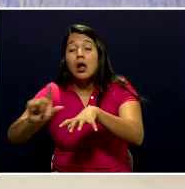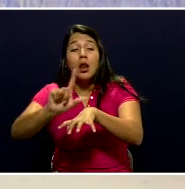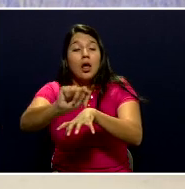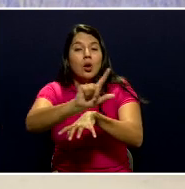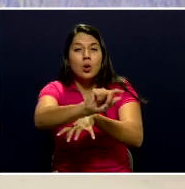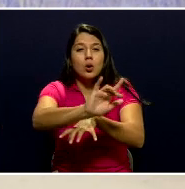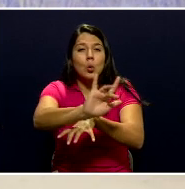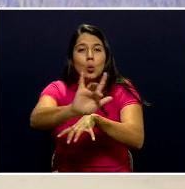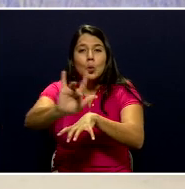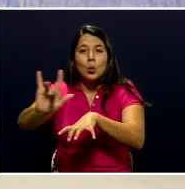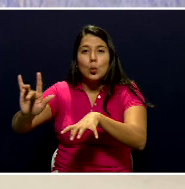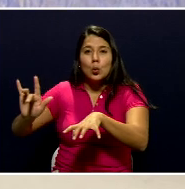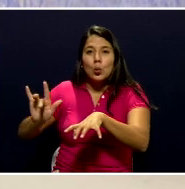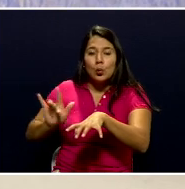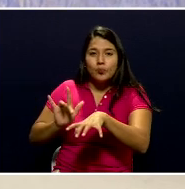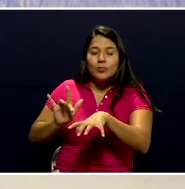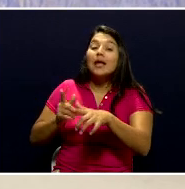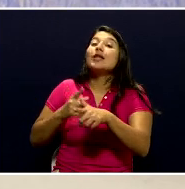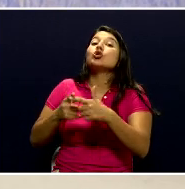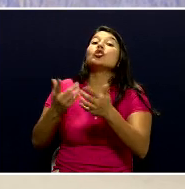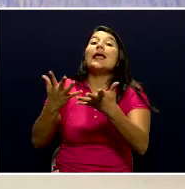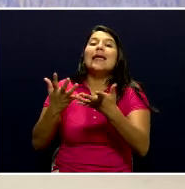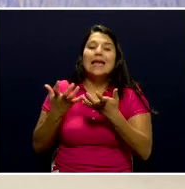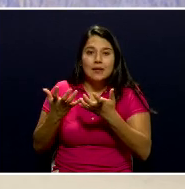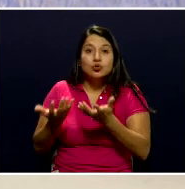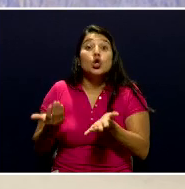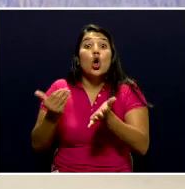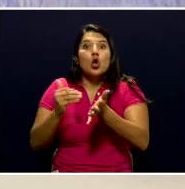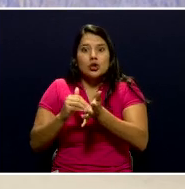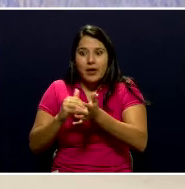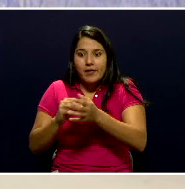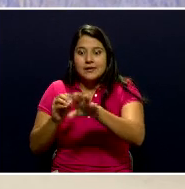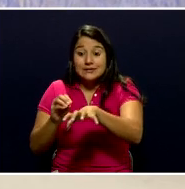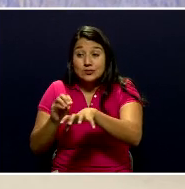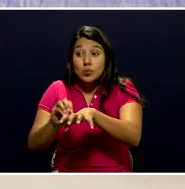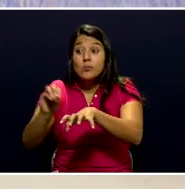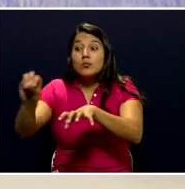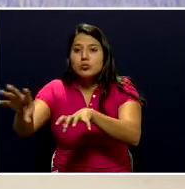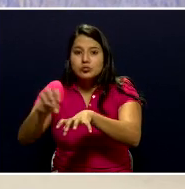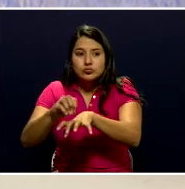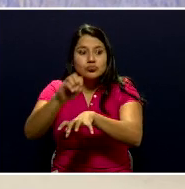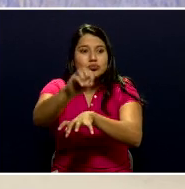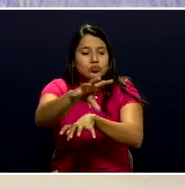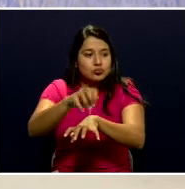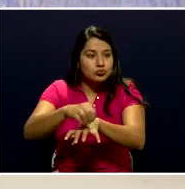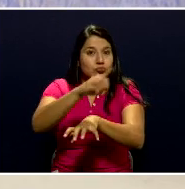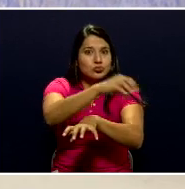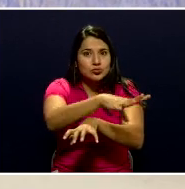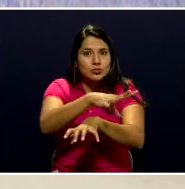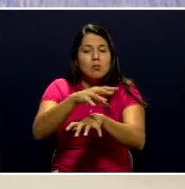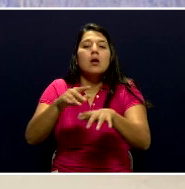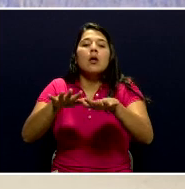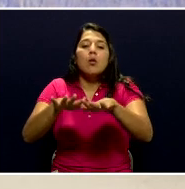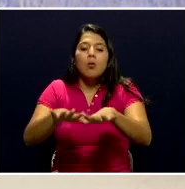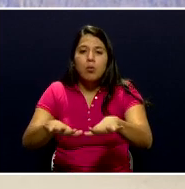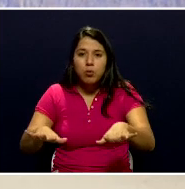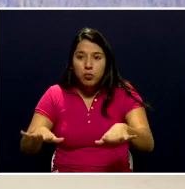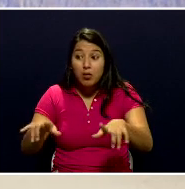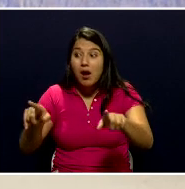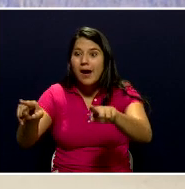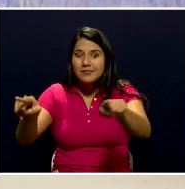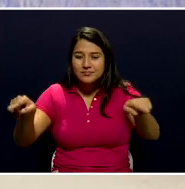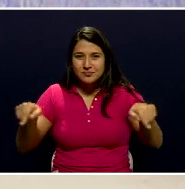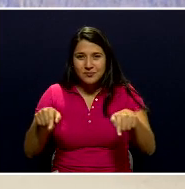Y hemos visto que es un modelo caduco y que lo que necesitamos es repensar cómo vamos a